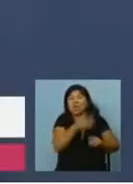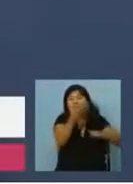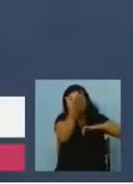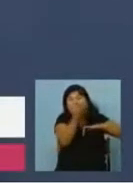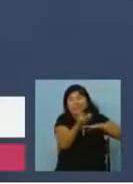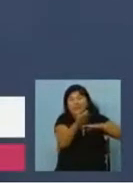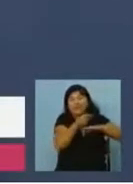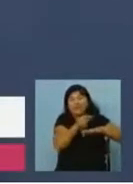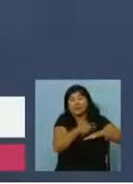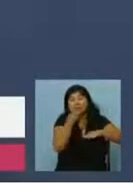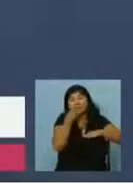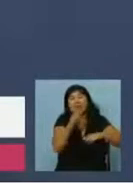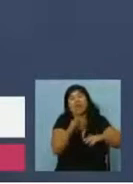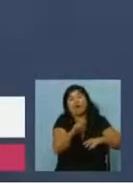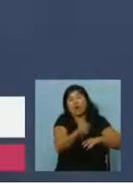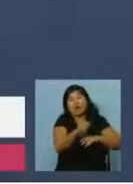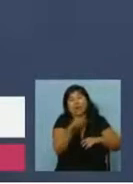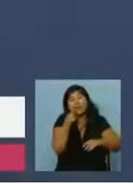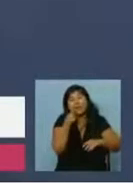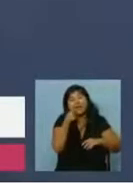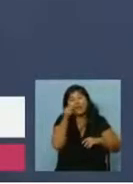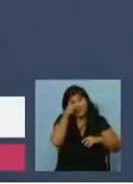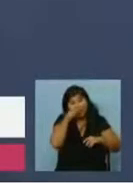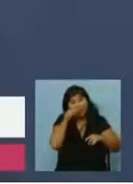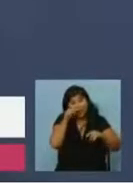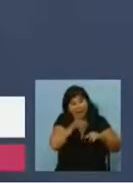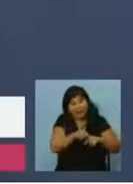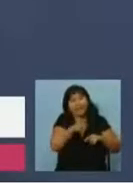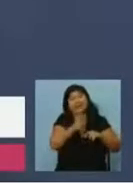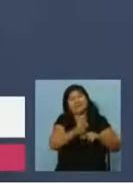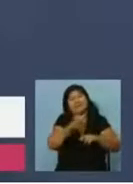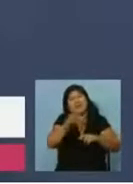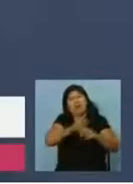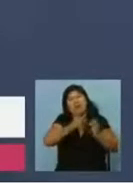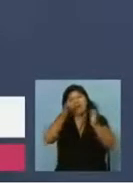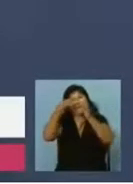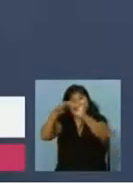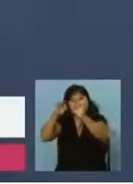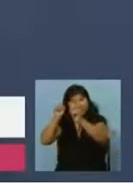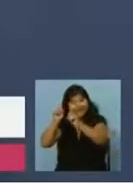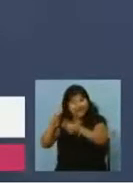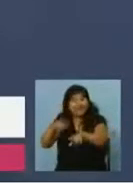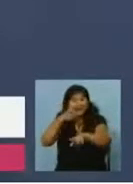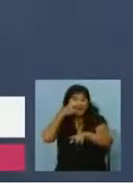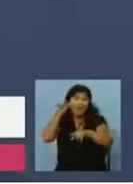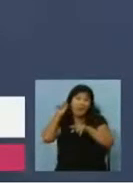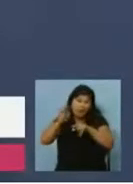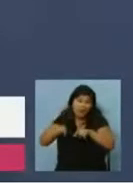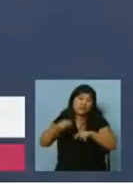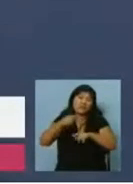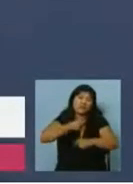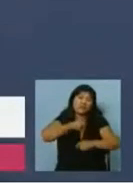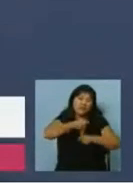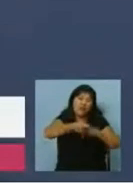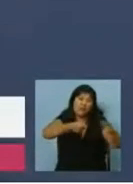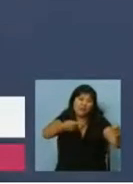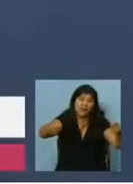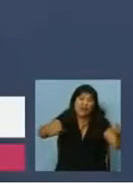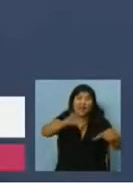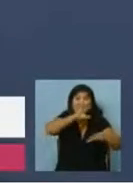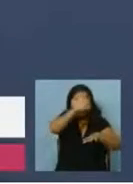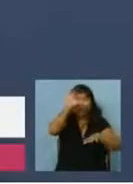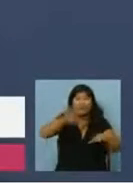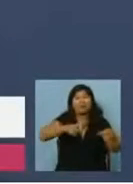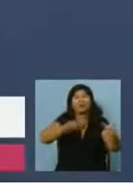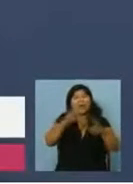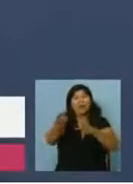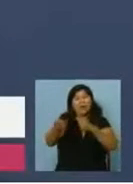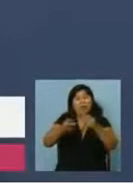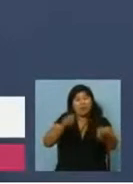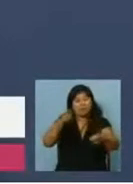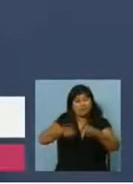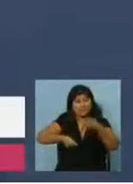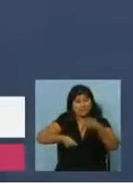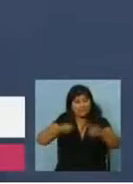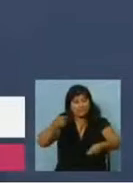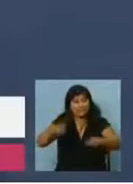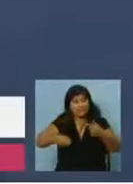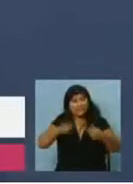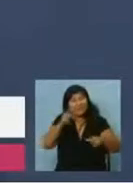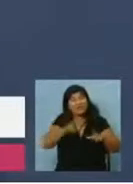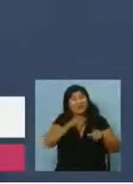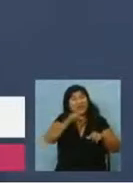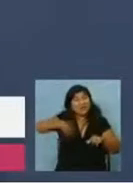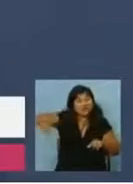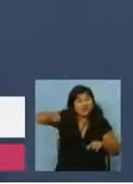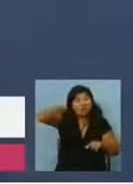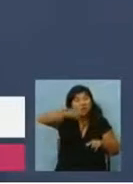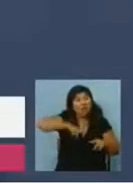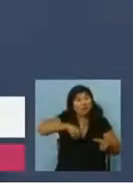se produzca, y después de ahí las provincias irán comprando cada uno lo que necesita con respecto a este tema de la energía solar, y de ahí van a venir los réditos